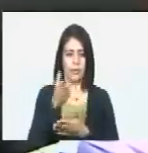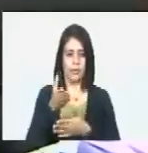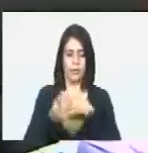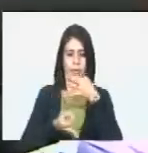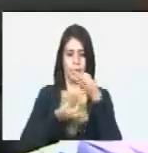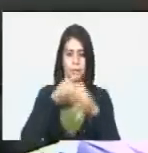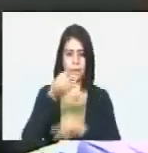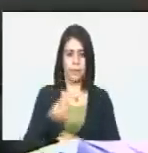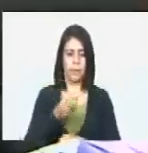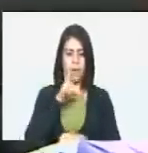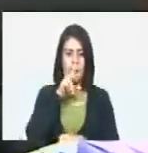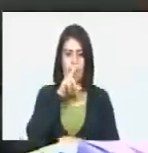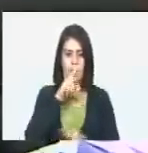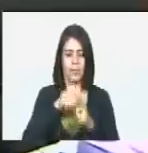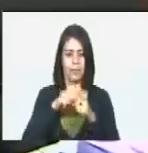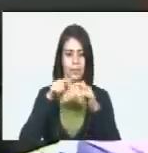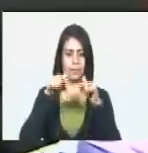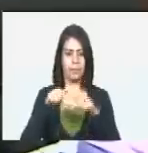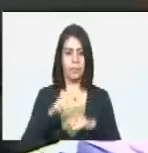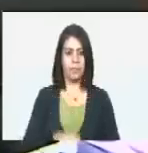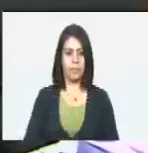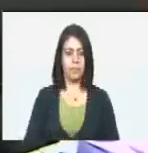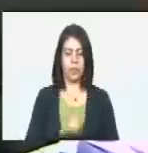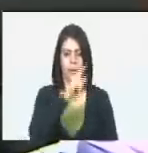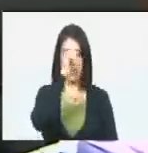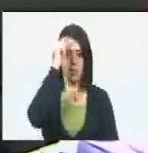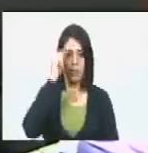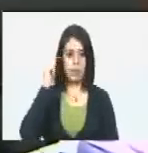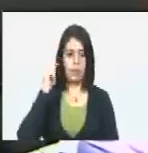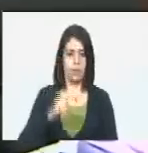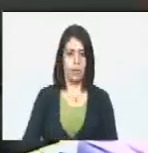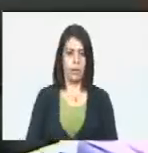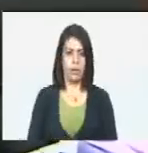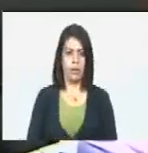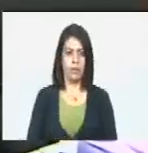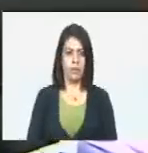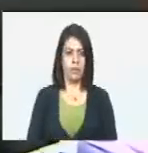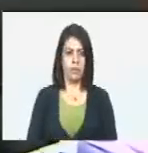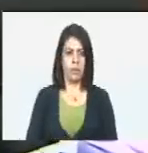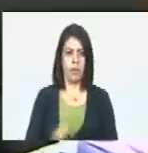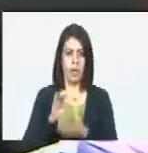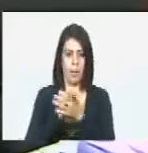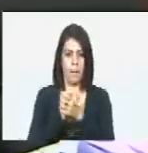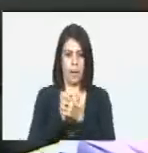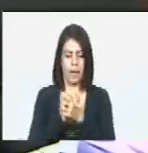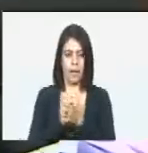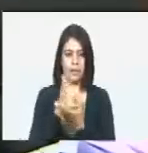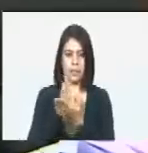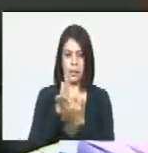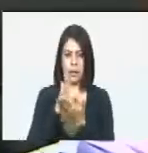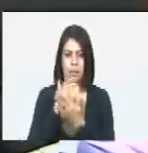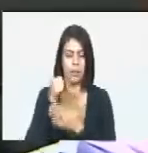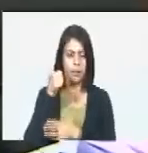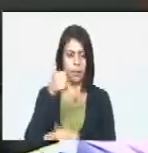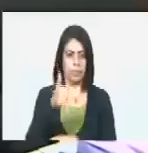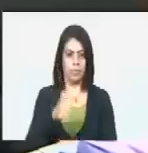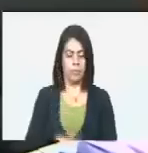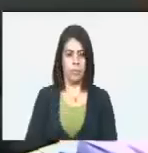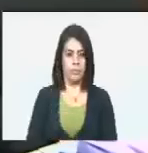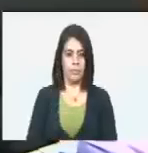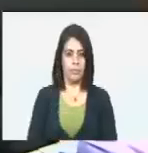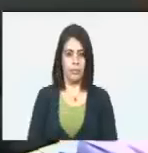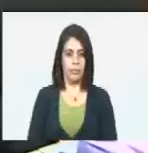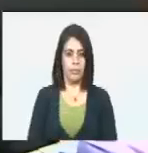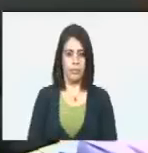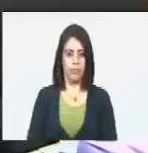hablar de Tibisay Lucena, esa amiga de siempre, esa mujer que ayer